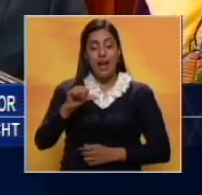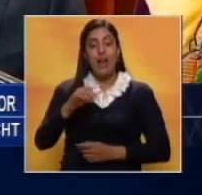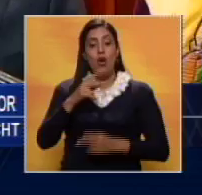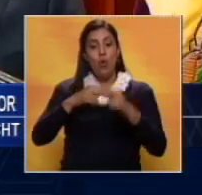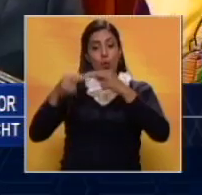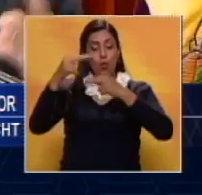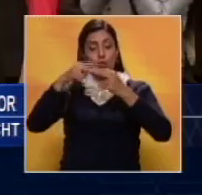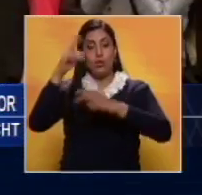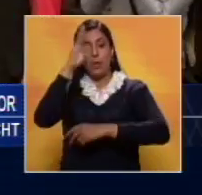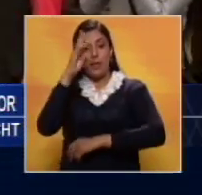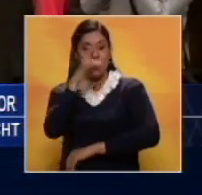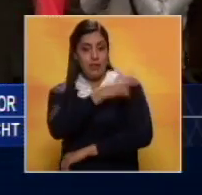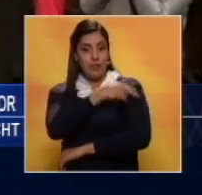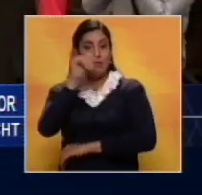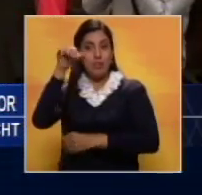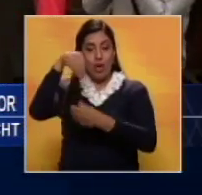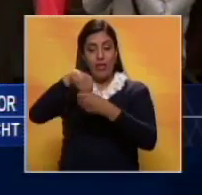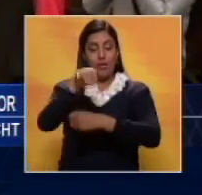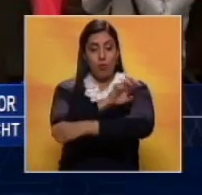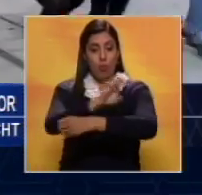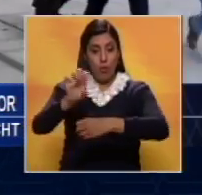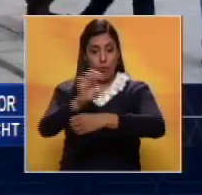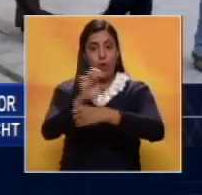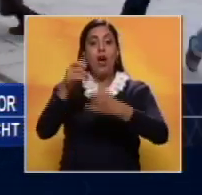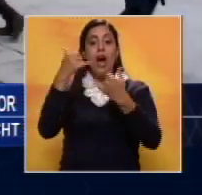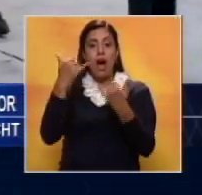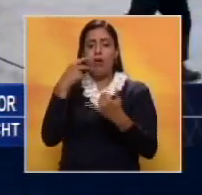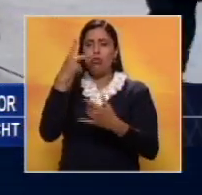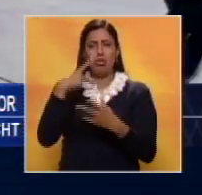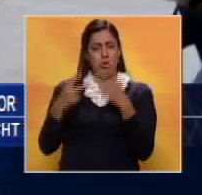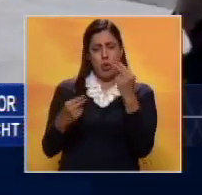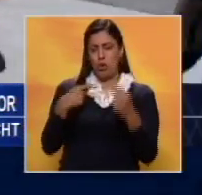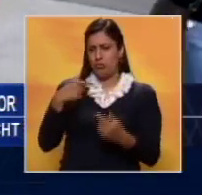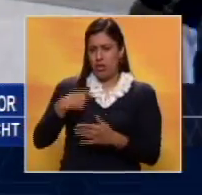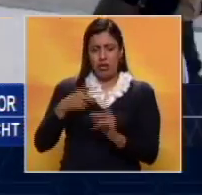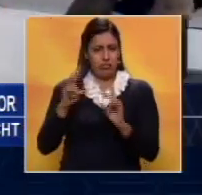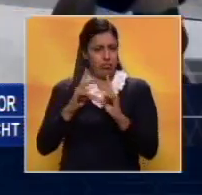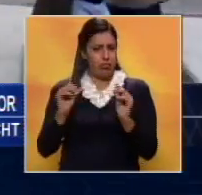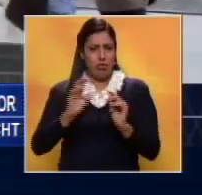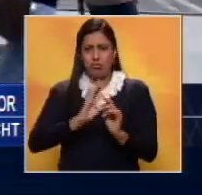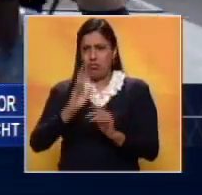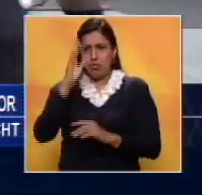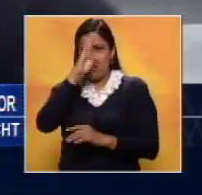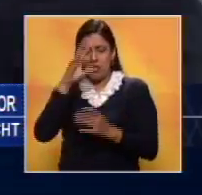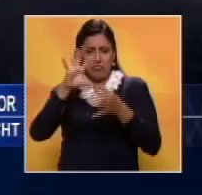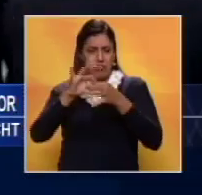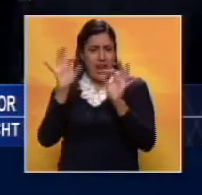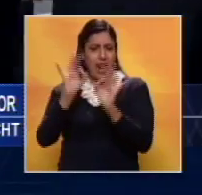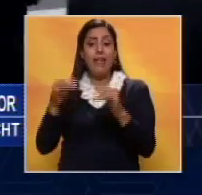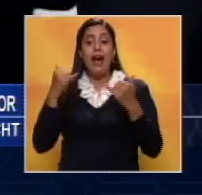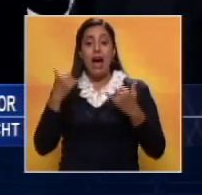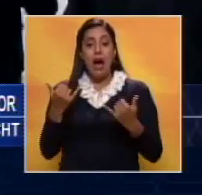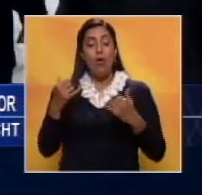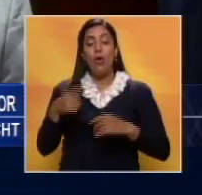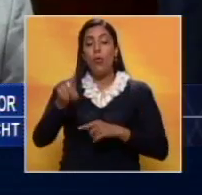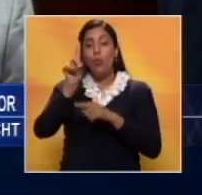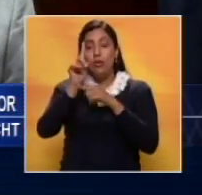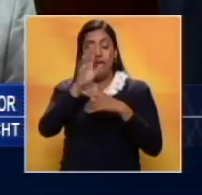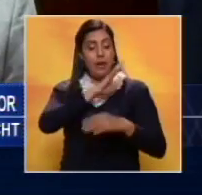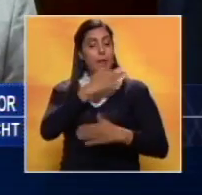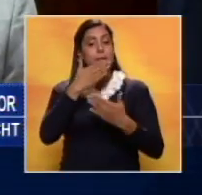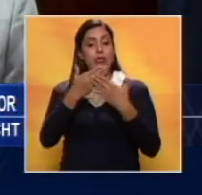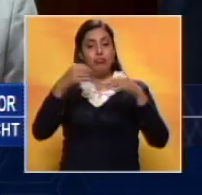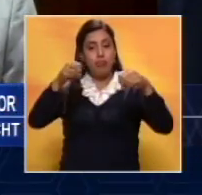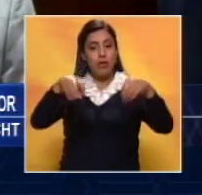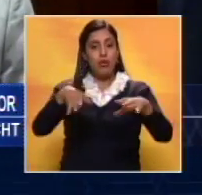la constructora brasileña en ese país. Polit ha negado cualquier vinculación con el caso Odebrecht y hasta ahora es la única autoridad que